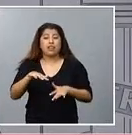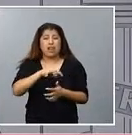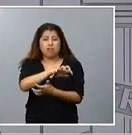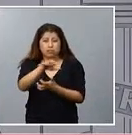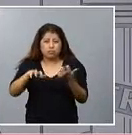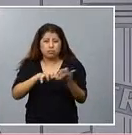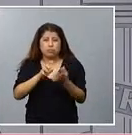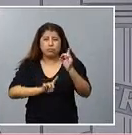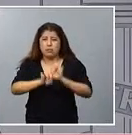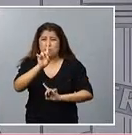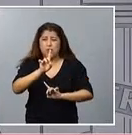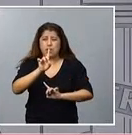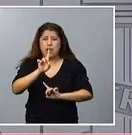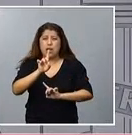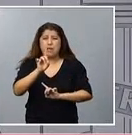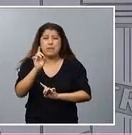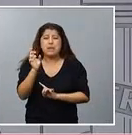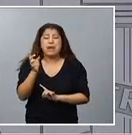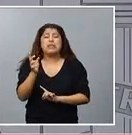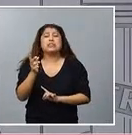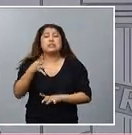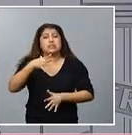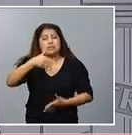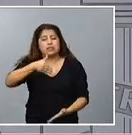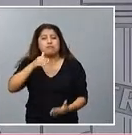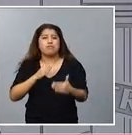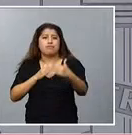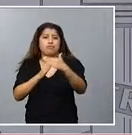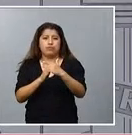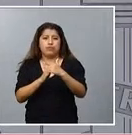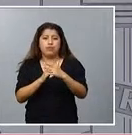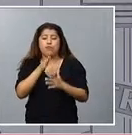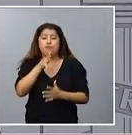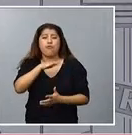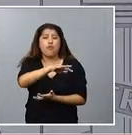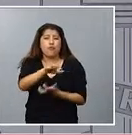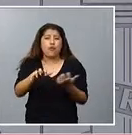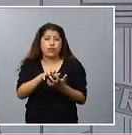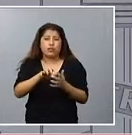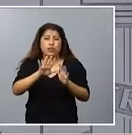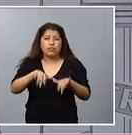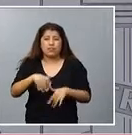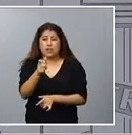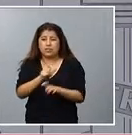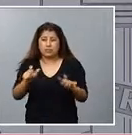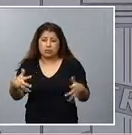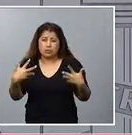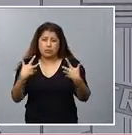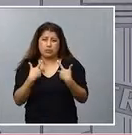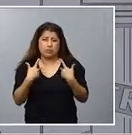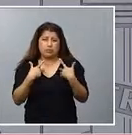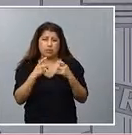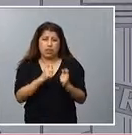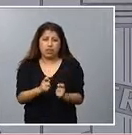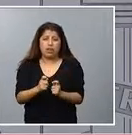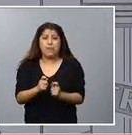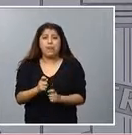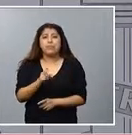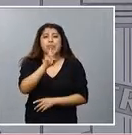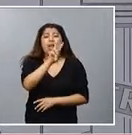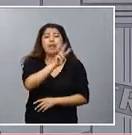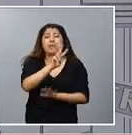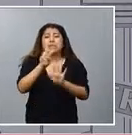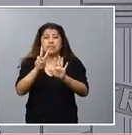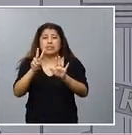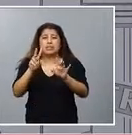violencia y solucionar de modo definitivo un conflicto que causa tanto sufrimiento. El próximo 27 de noviembre